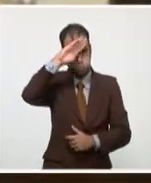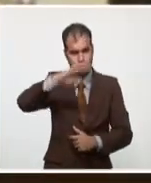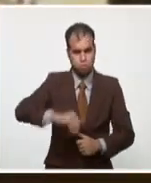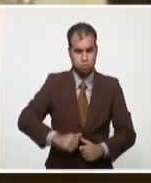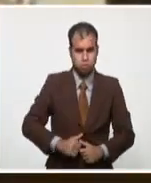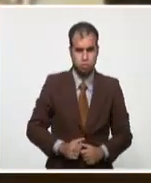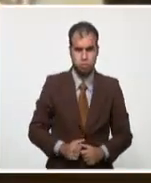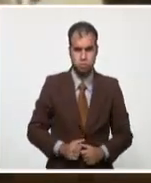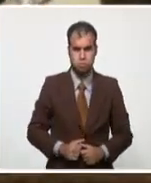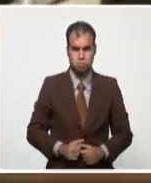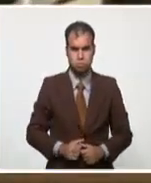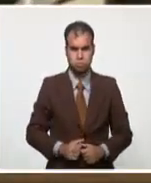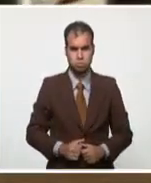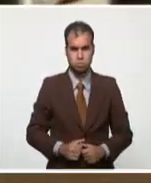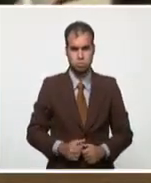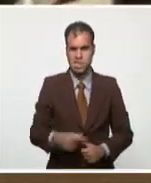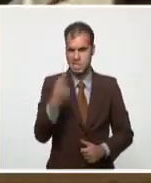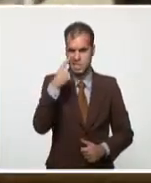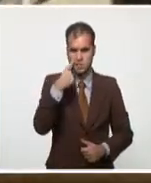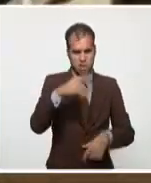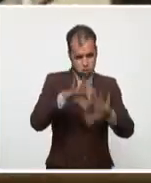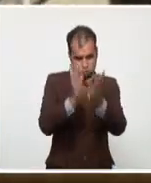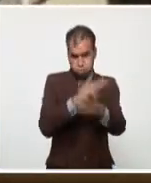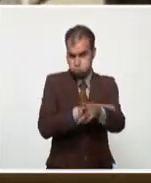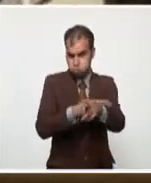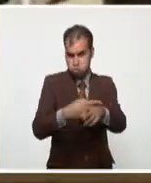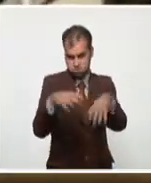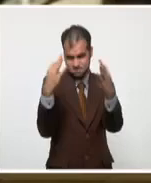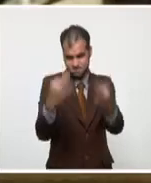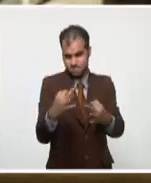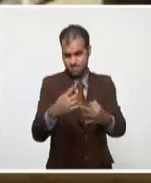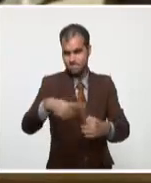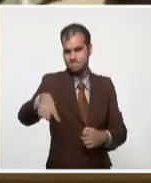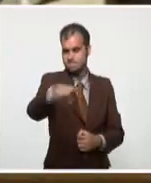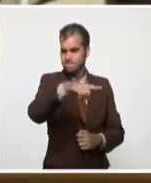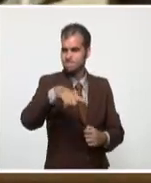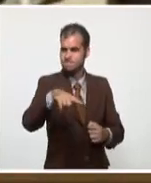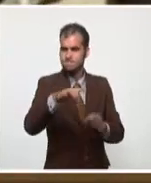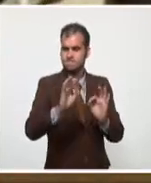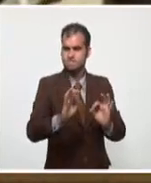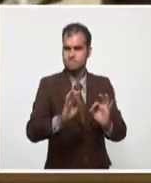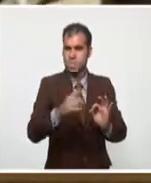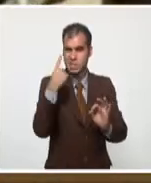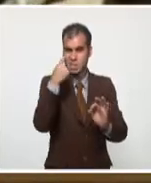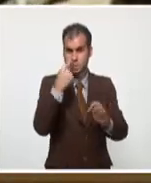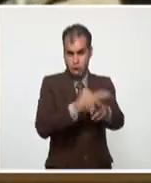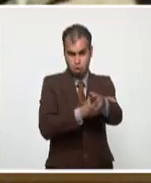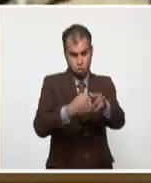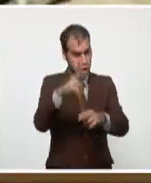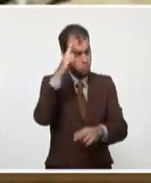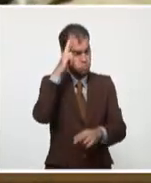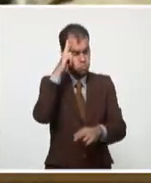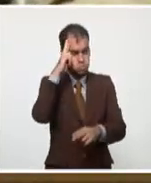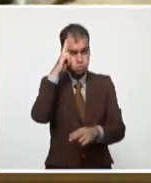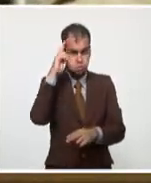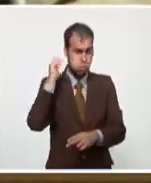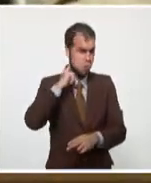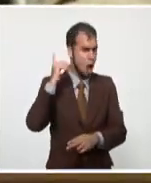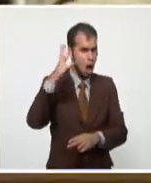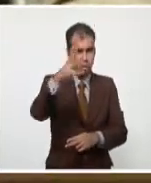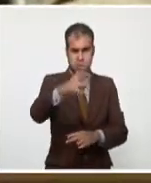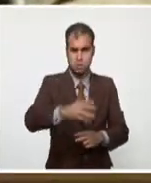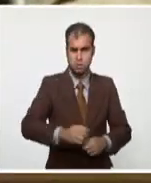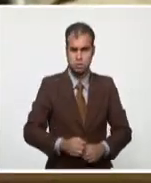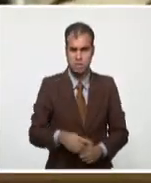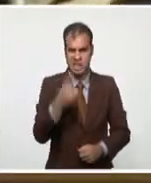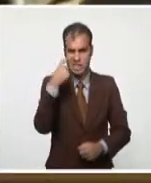protagonista verdadero de esta epopeya que corresponderá a la historia aquilatar en